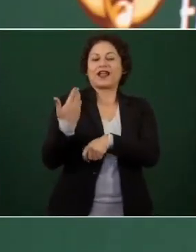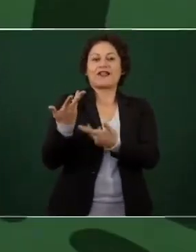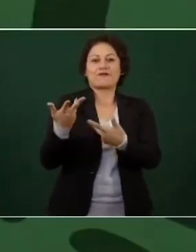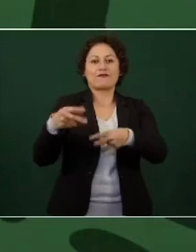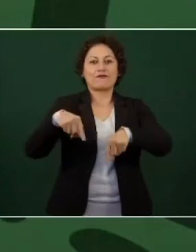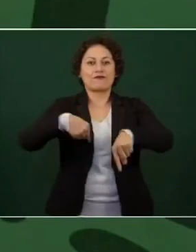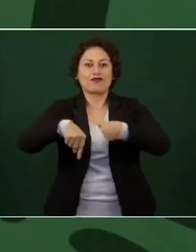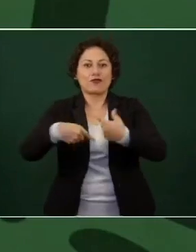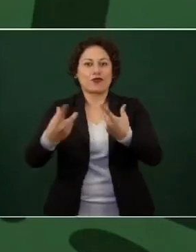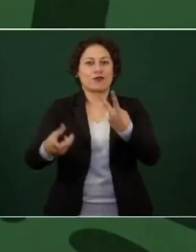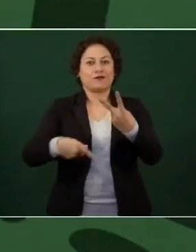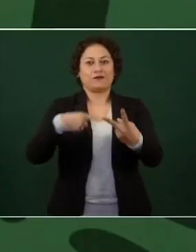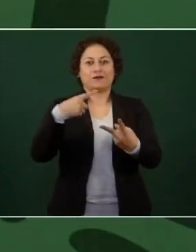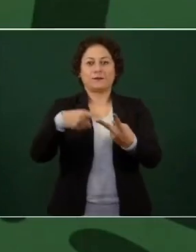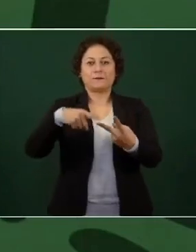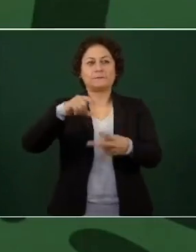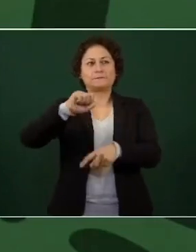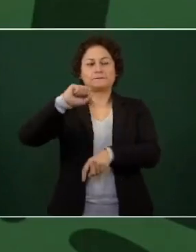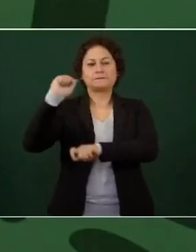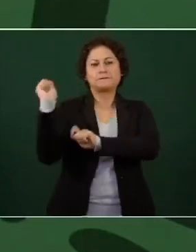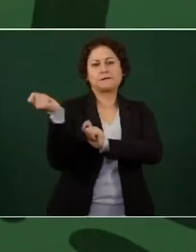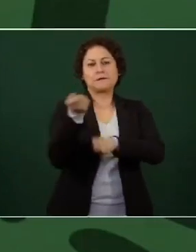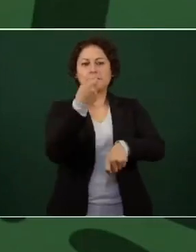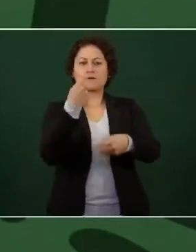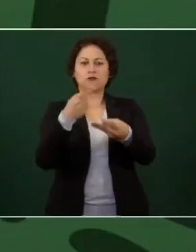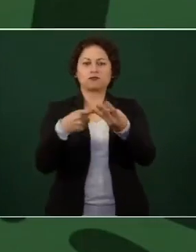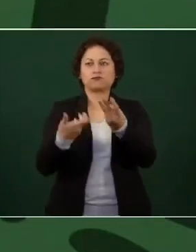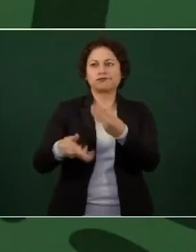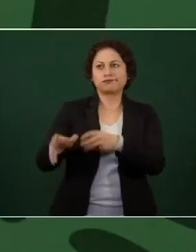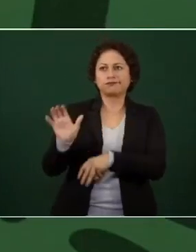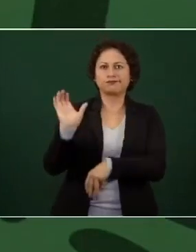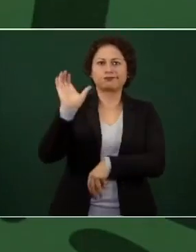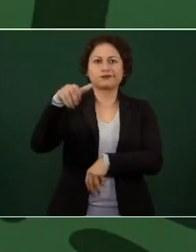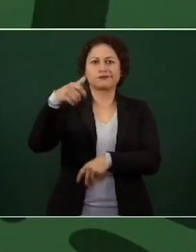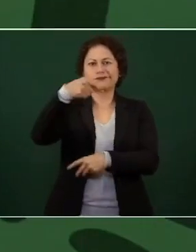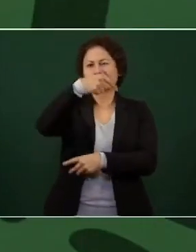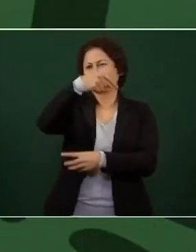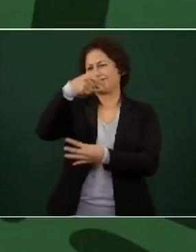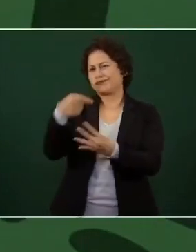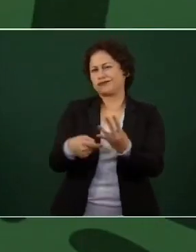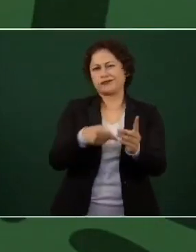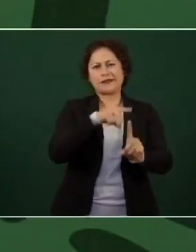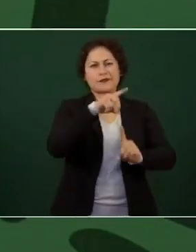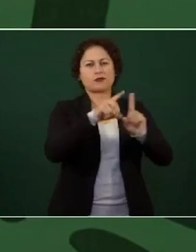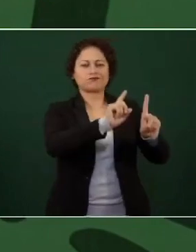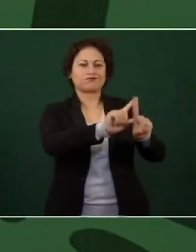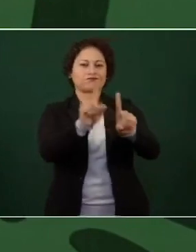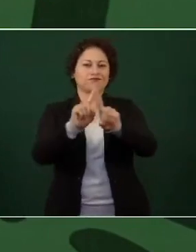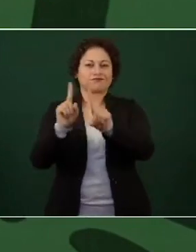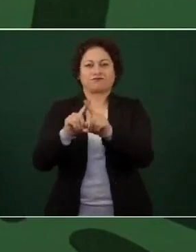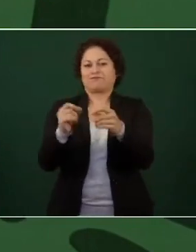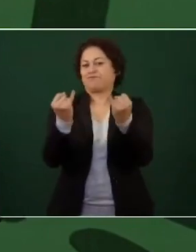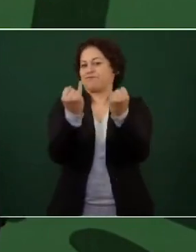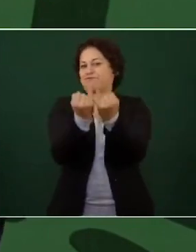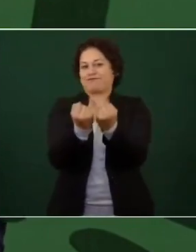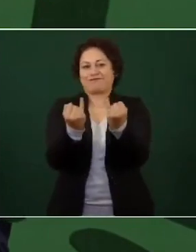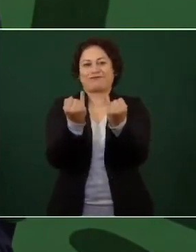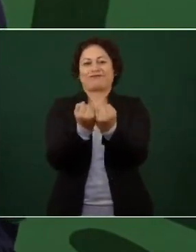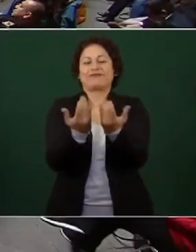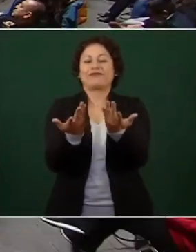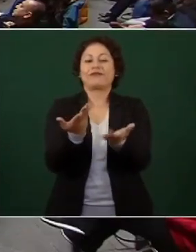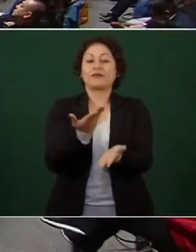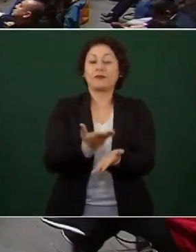del béisbol, el básquetbol, todos los deportes. Y tenemos que, además de